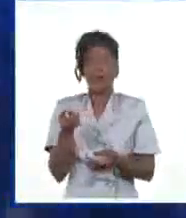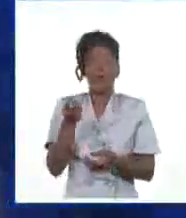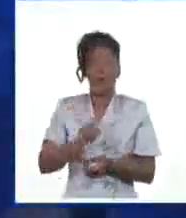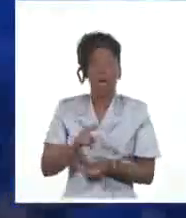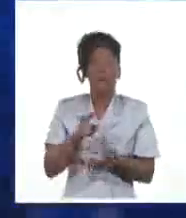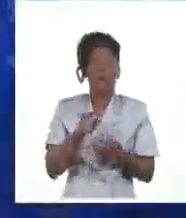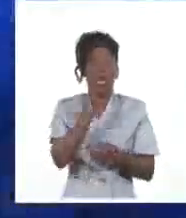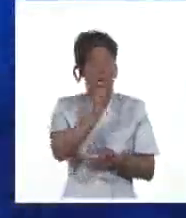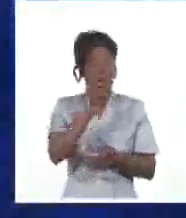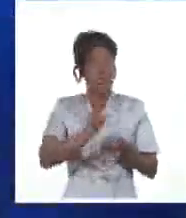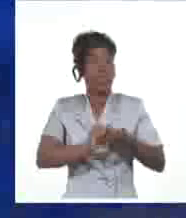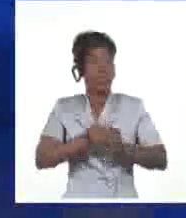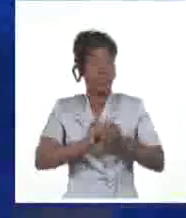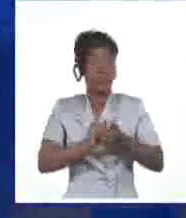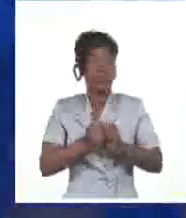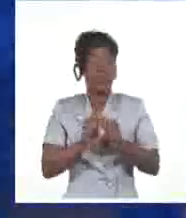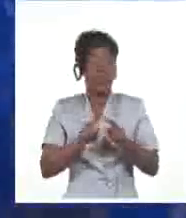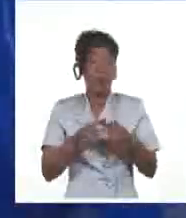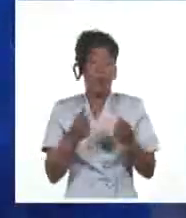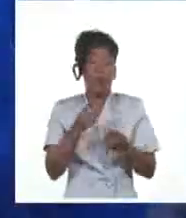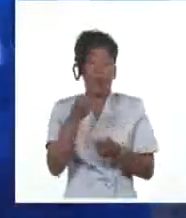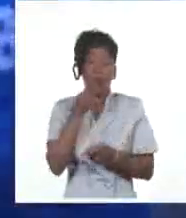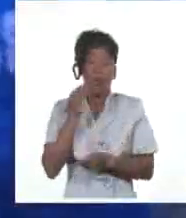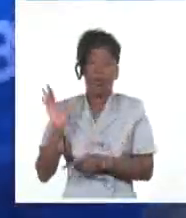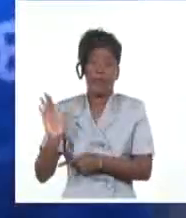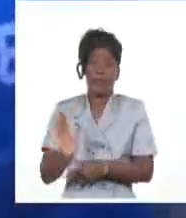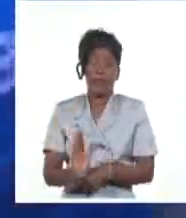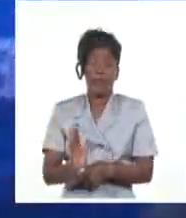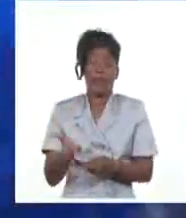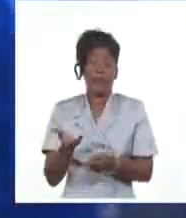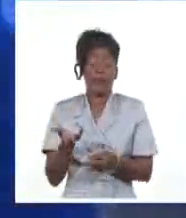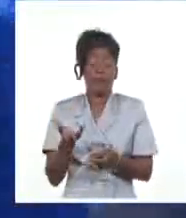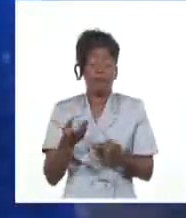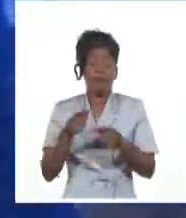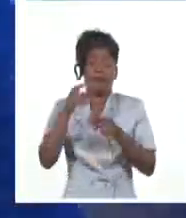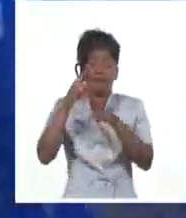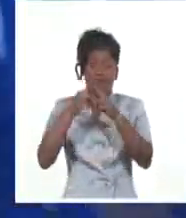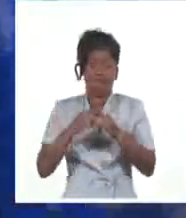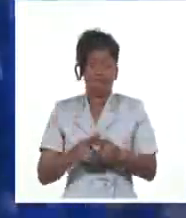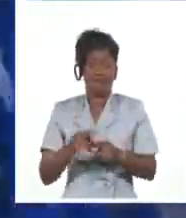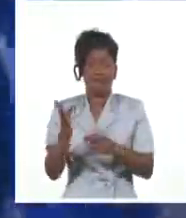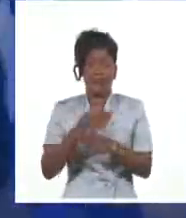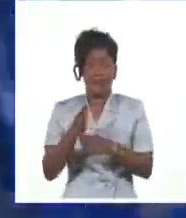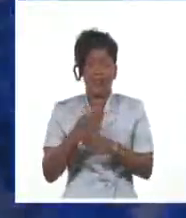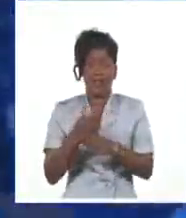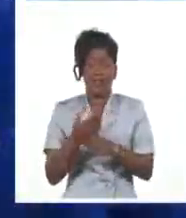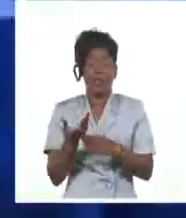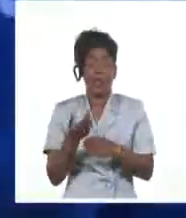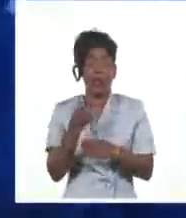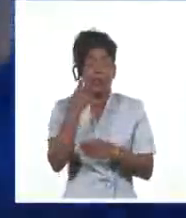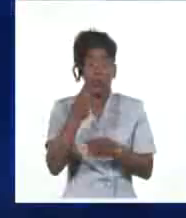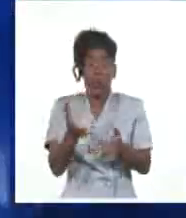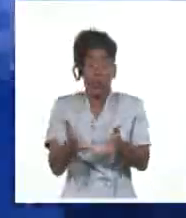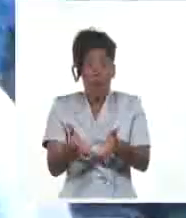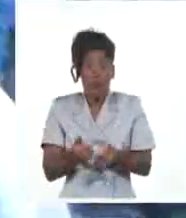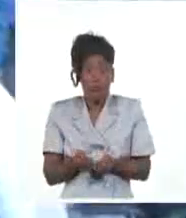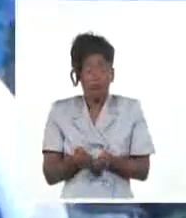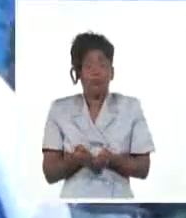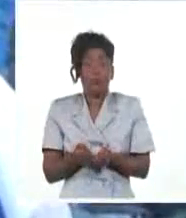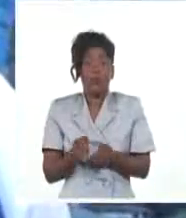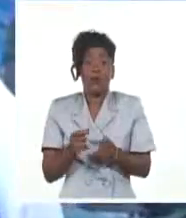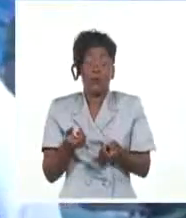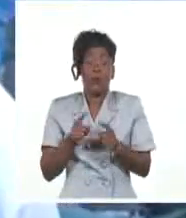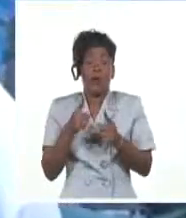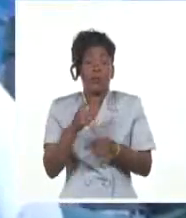que no pudieron hacer el viaje, llámese Peñalver, Dairon, Peñalver el pitcher, también Eric Cristian, y eso nos